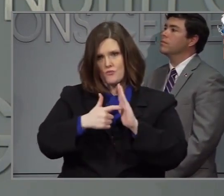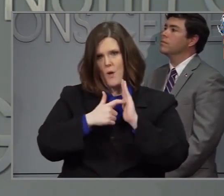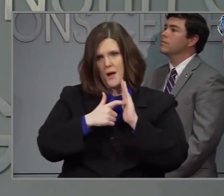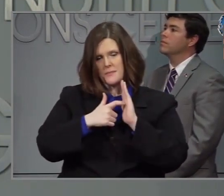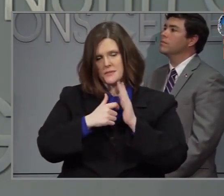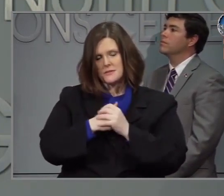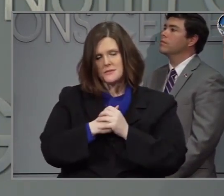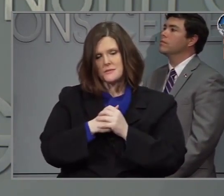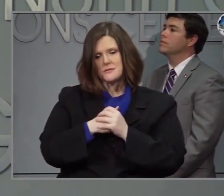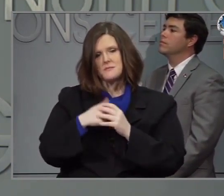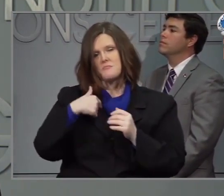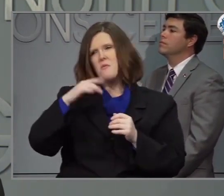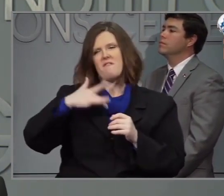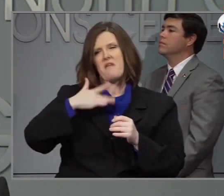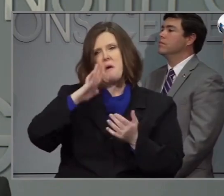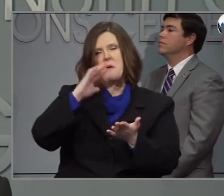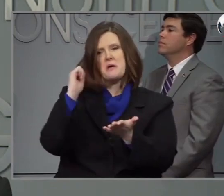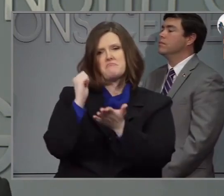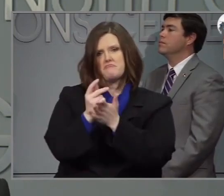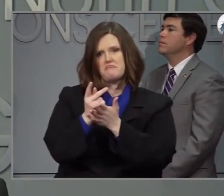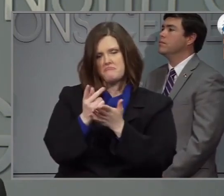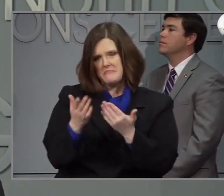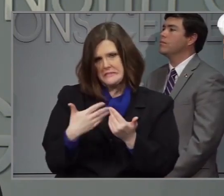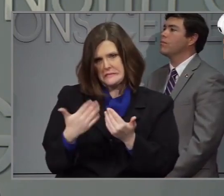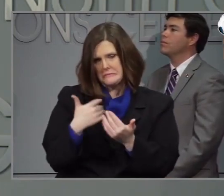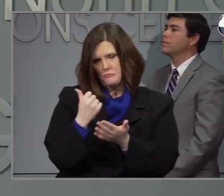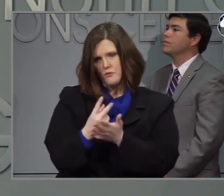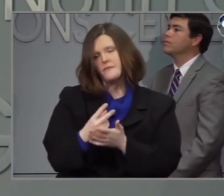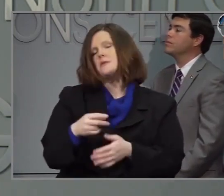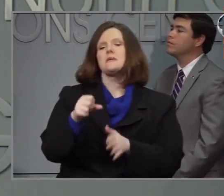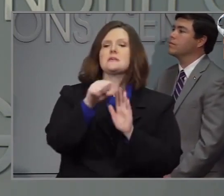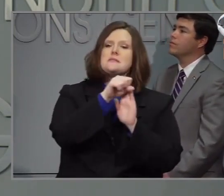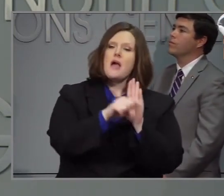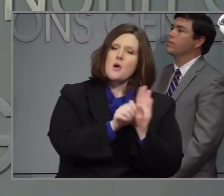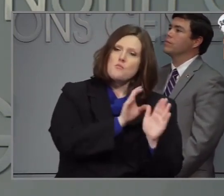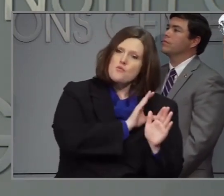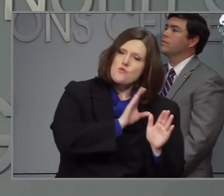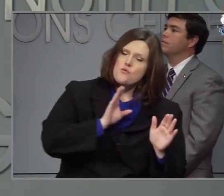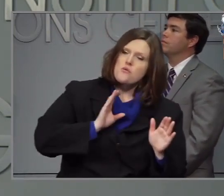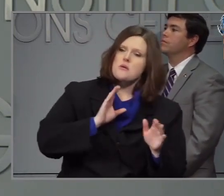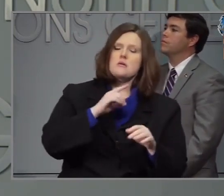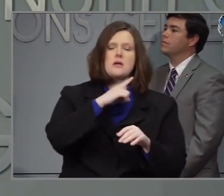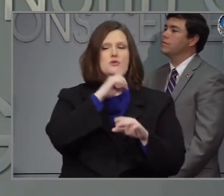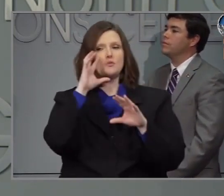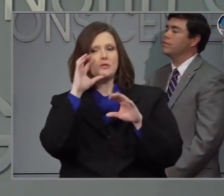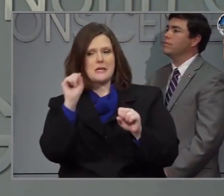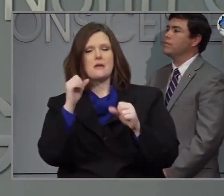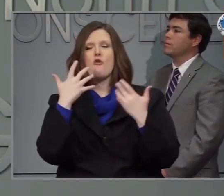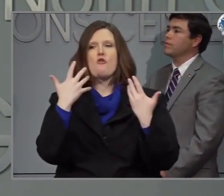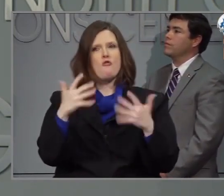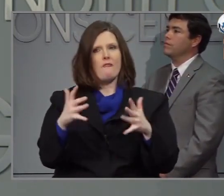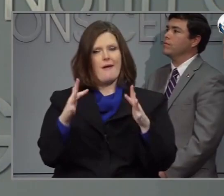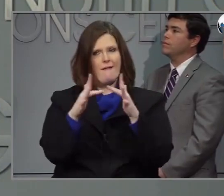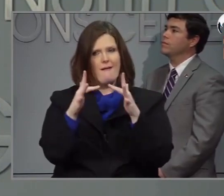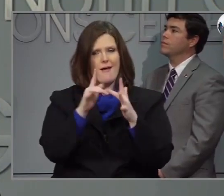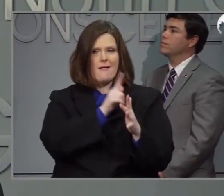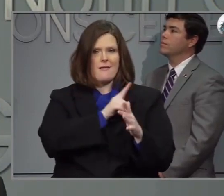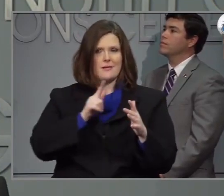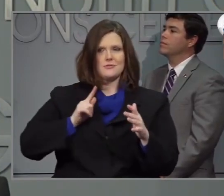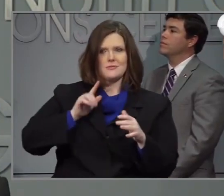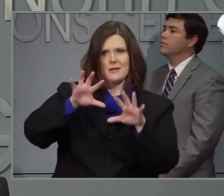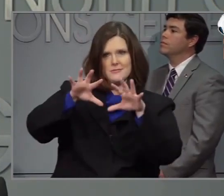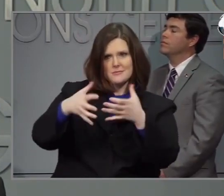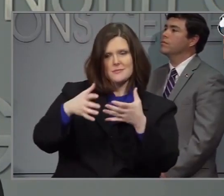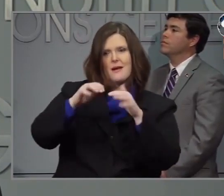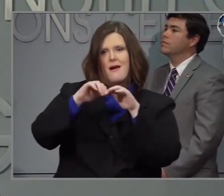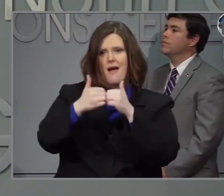sea dispensada las pruebas también el señor johnson ha estado contacto con los miembros de la asamblea